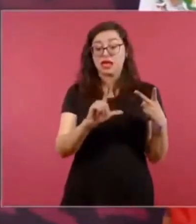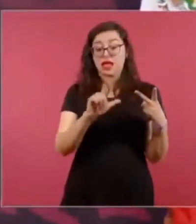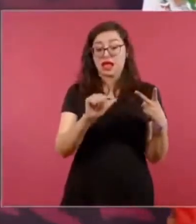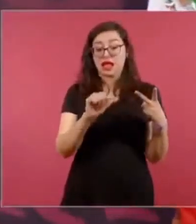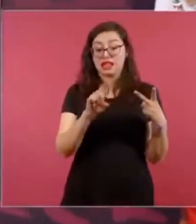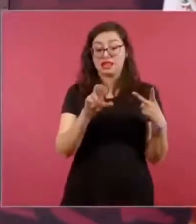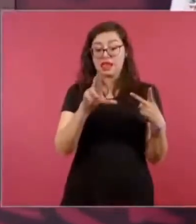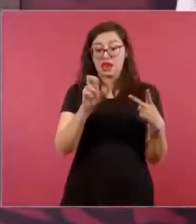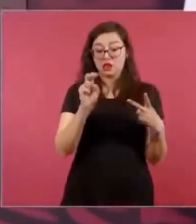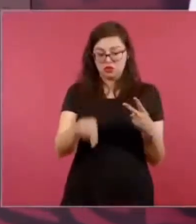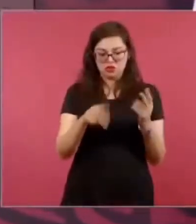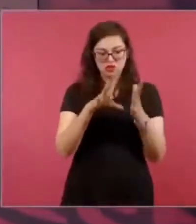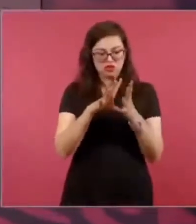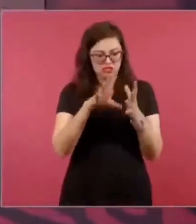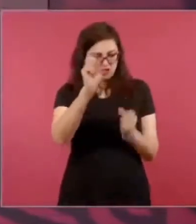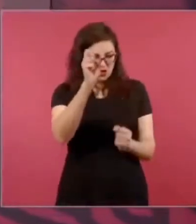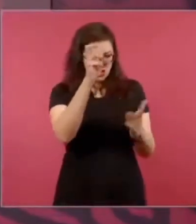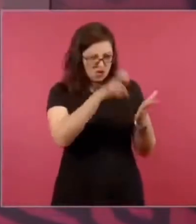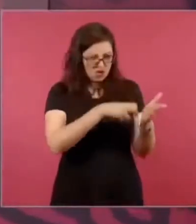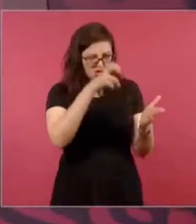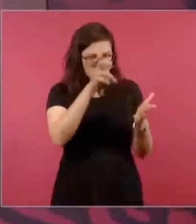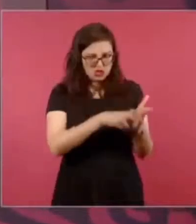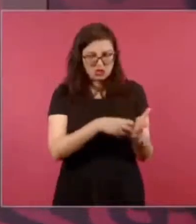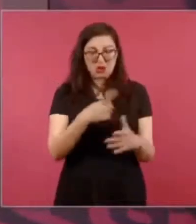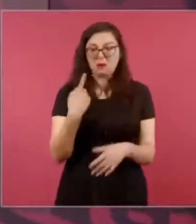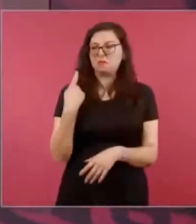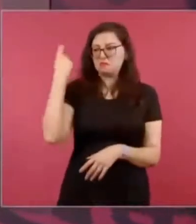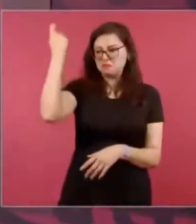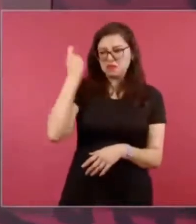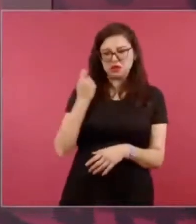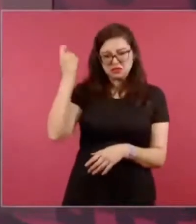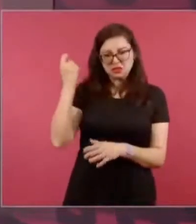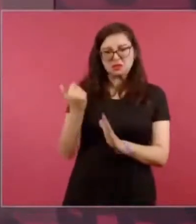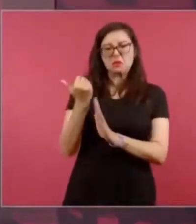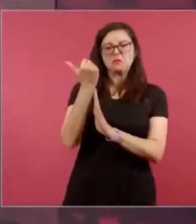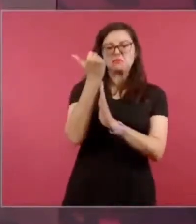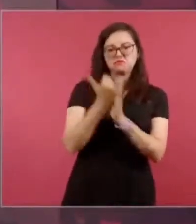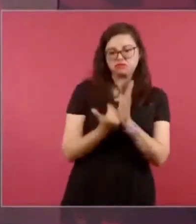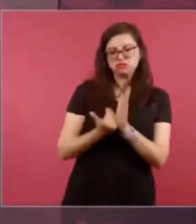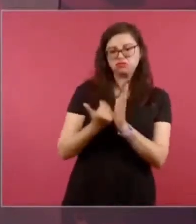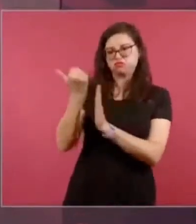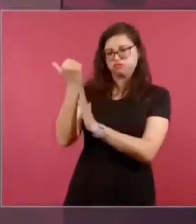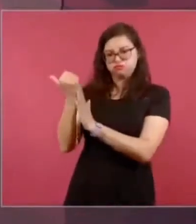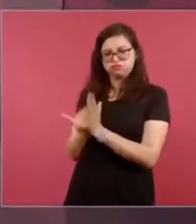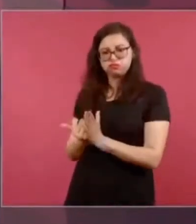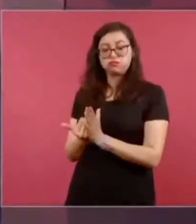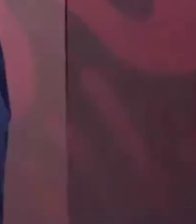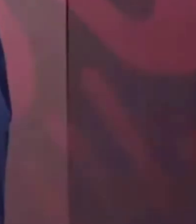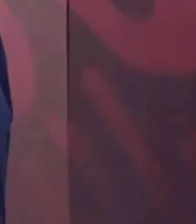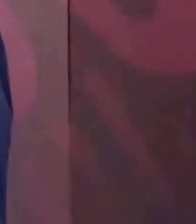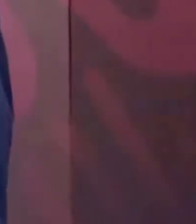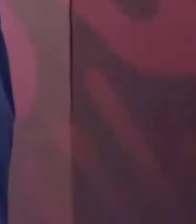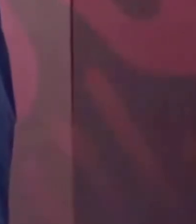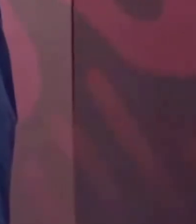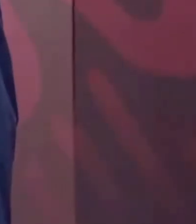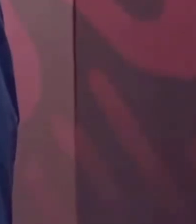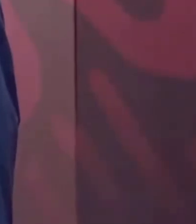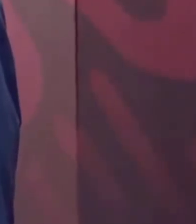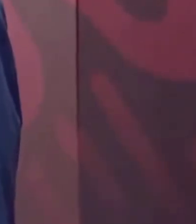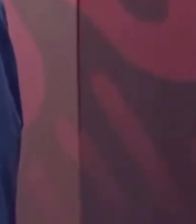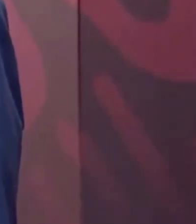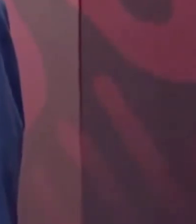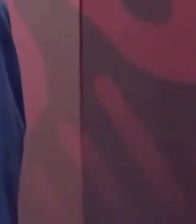se modificó la Constitución para que los trabajadores no recibieran